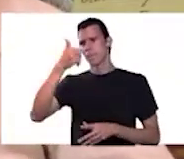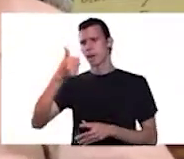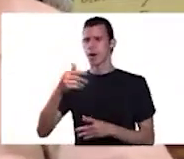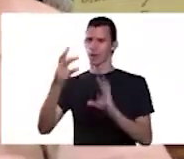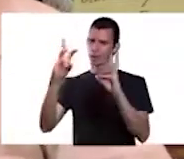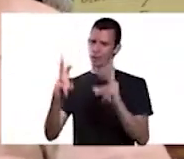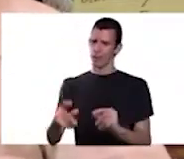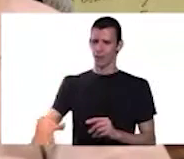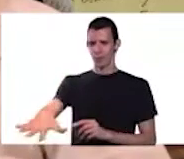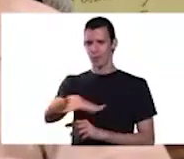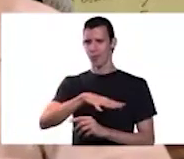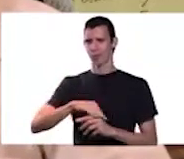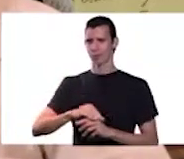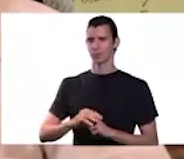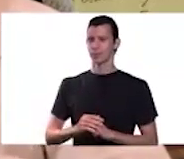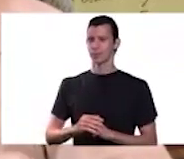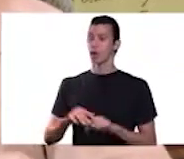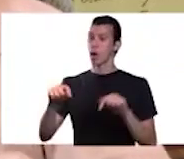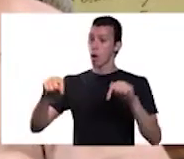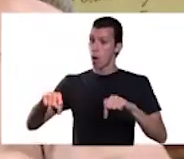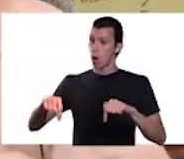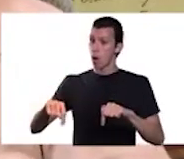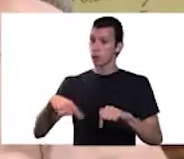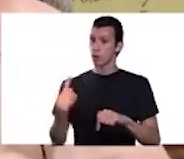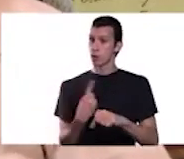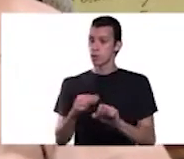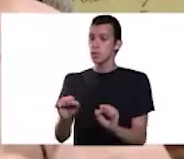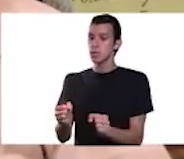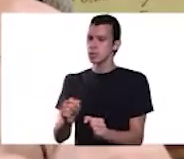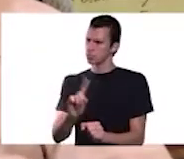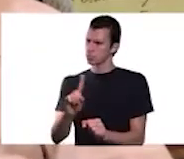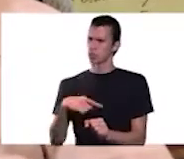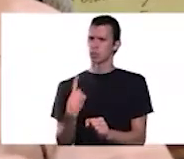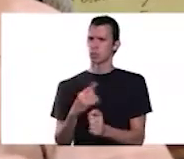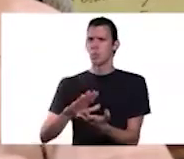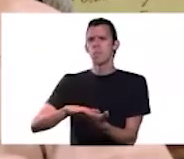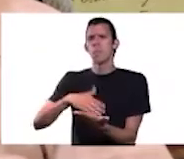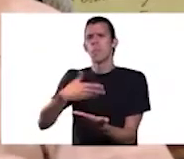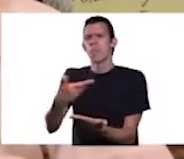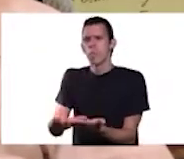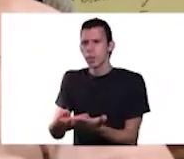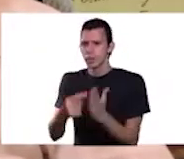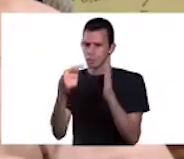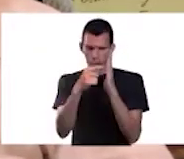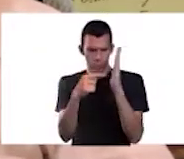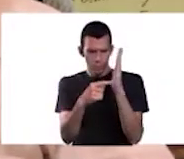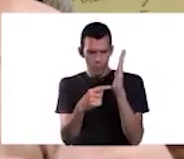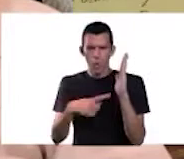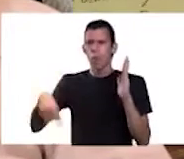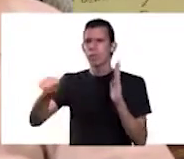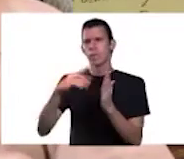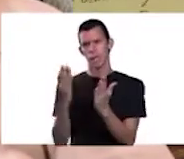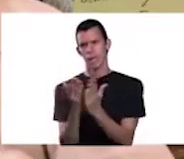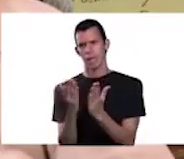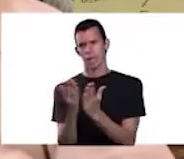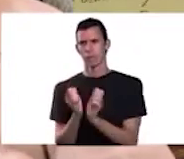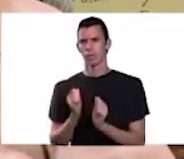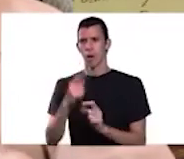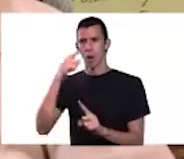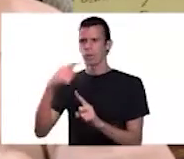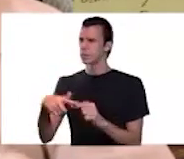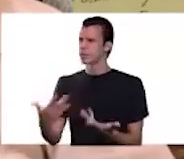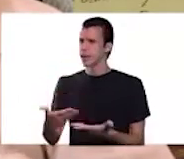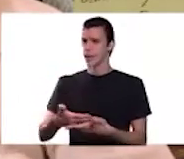lo que vamos a presentar es una propuesta de objetivo, pero en este caso es para el trabajo de control.